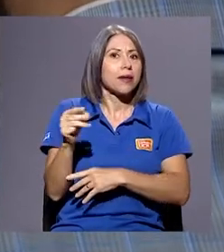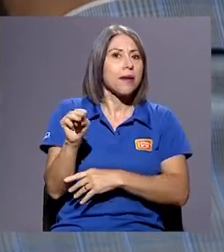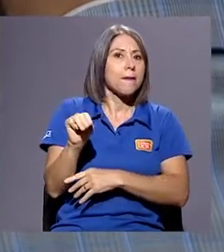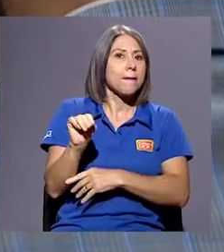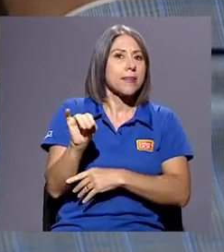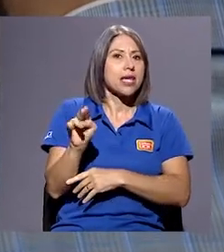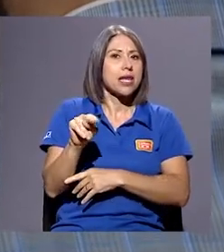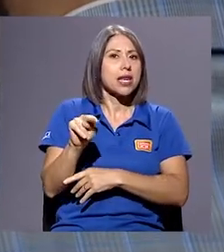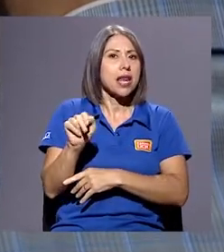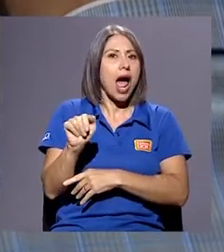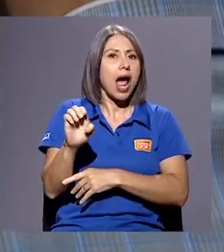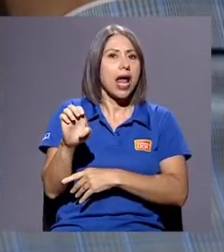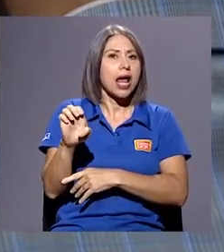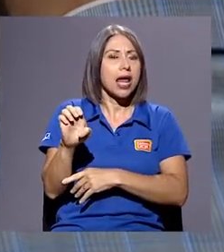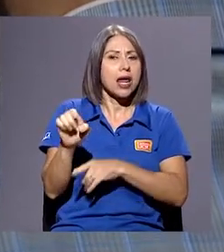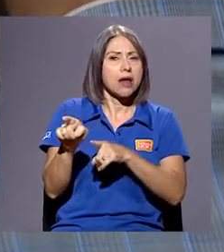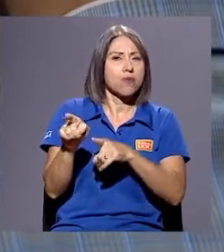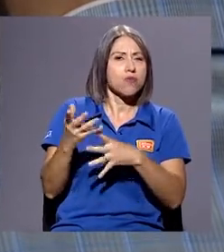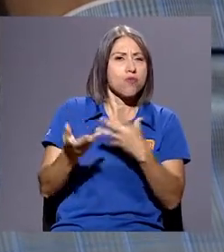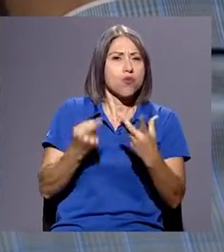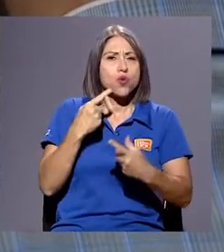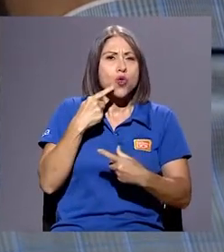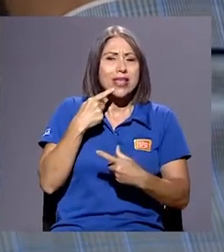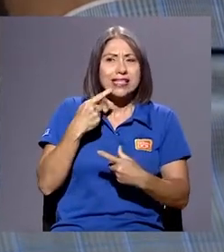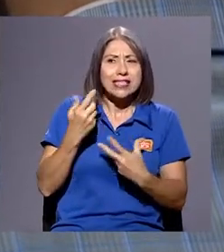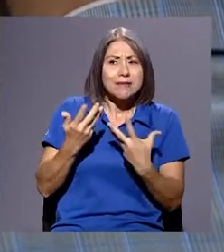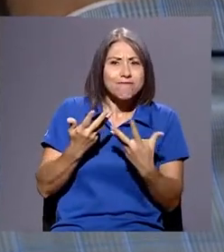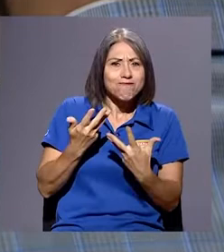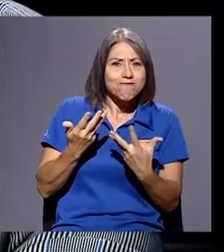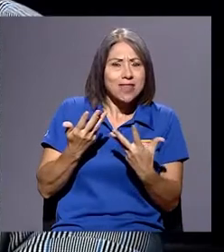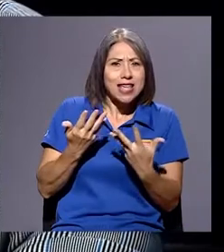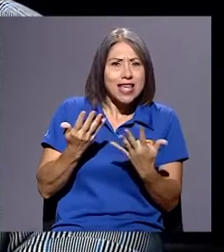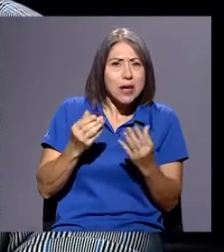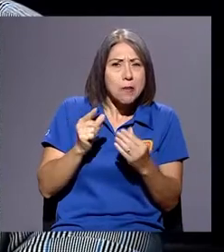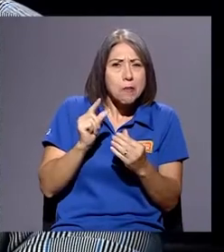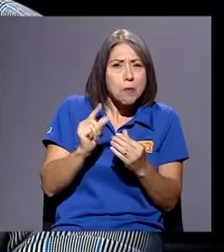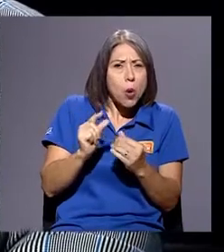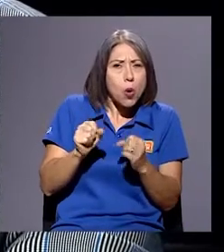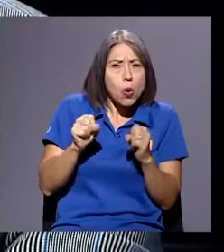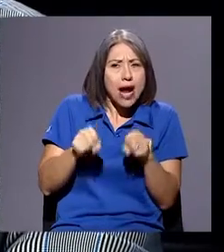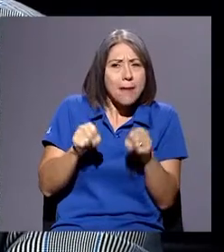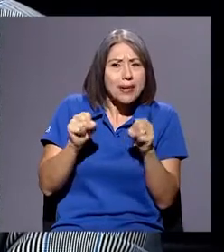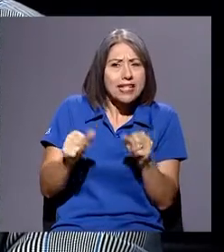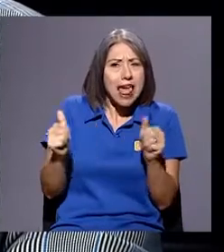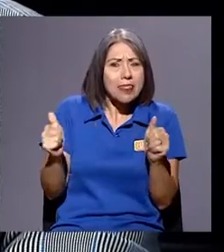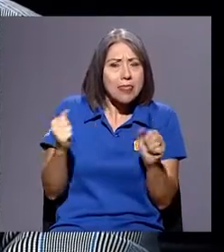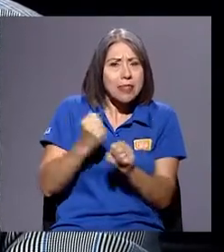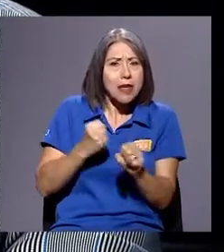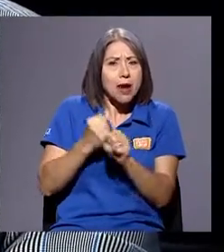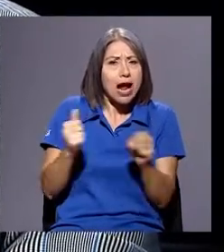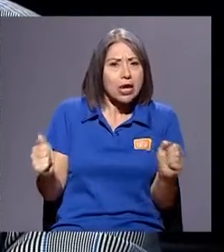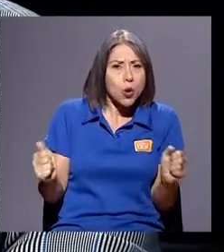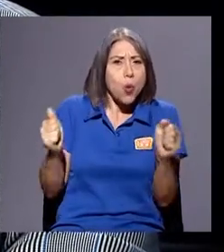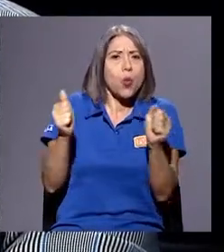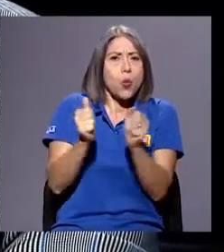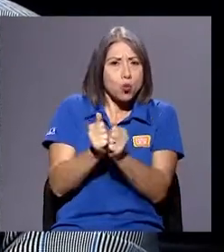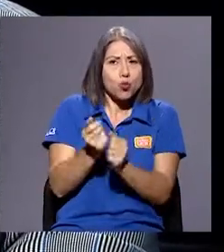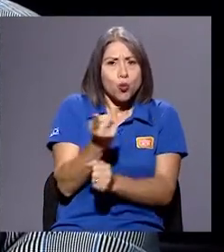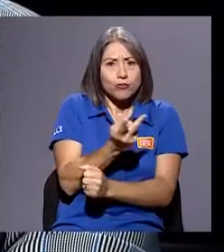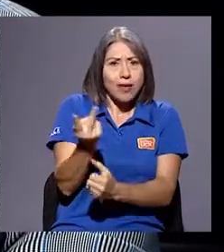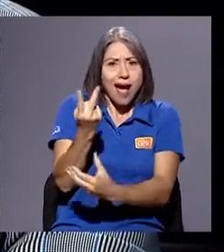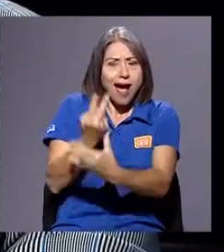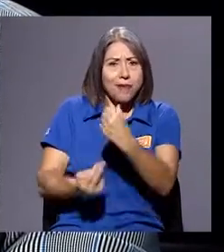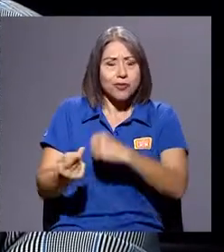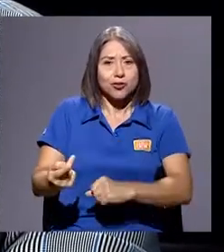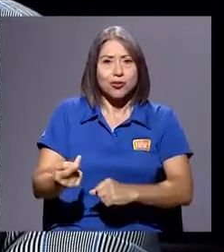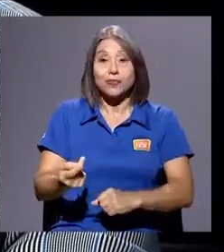dice, ¿qué poco capacidad de conjunto tiene de trabajo ambos sectores? Bueno, es que ahí va otro de